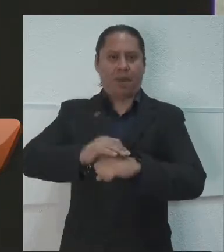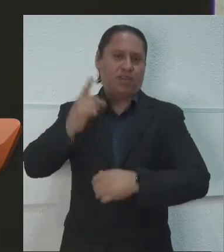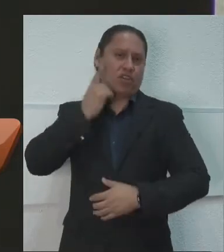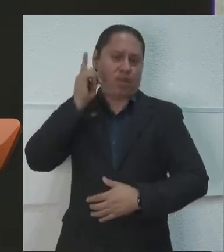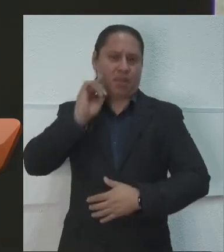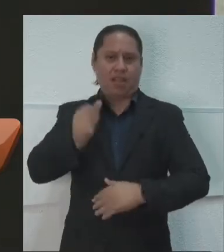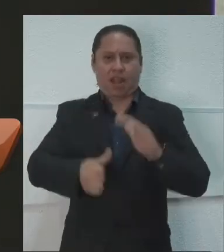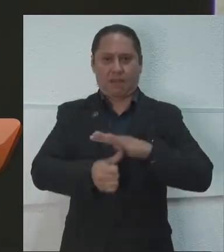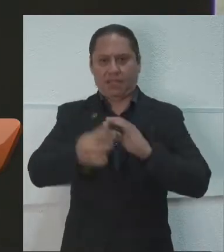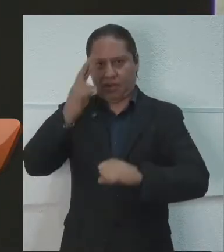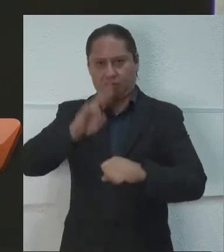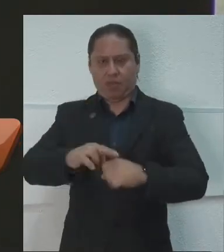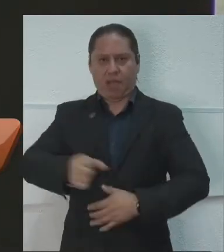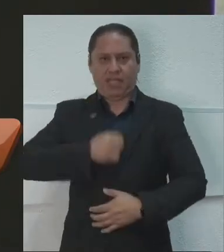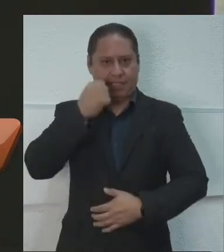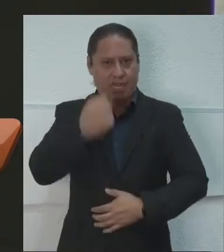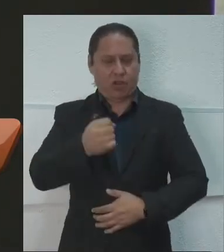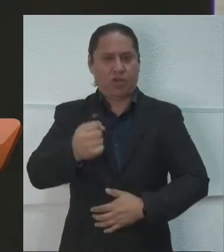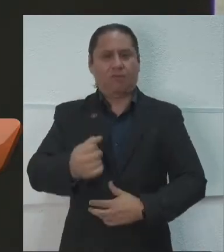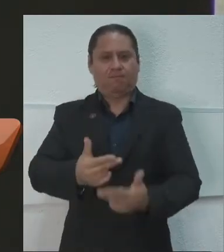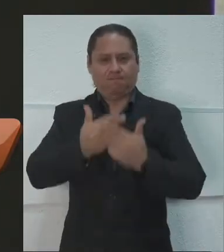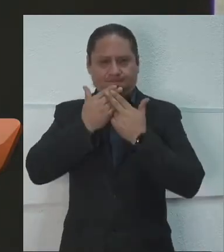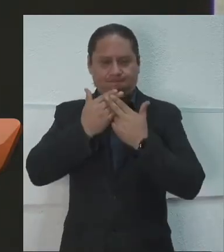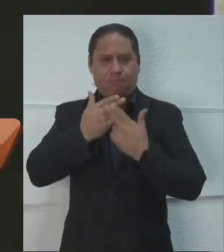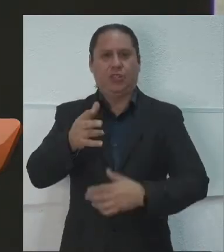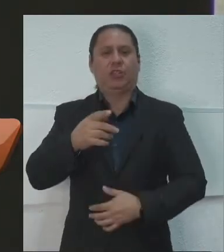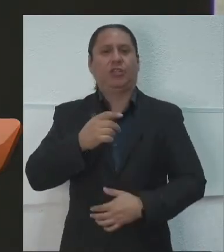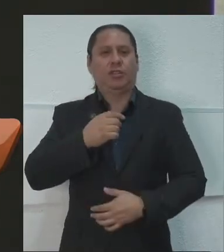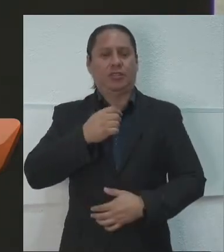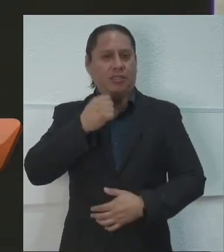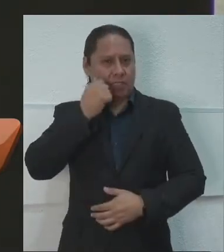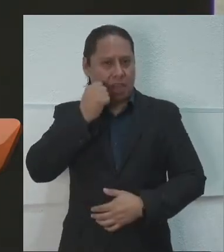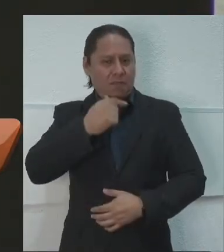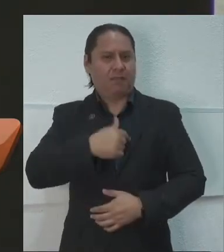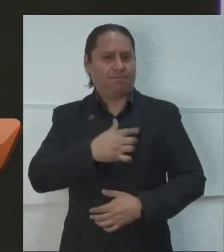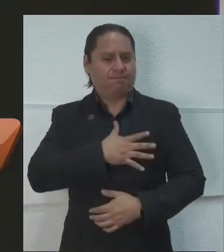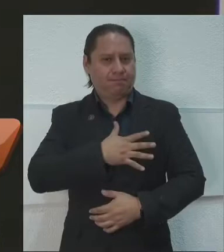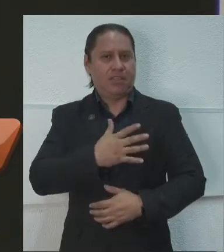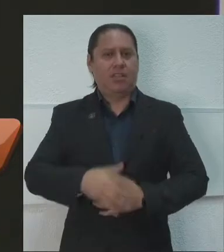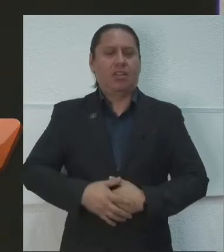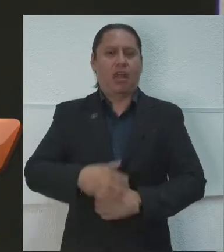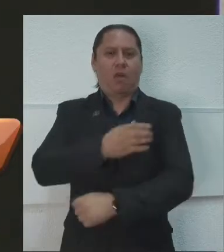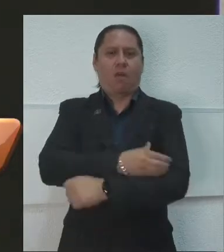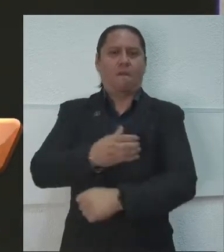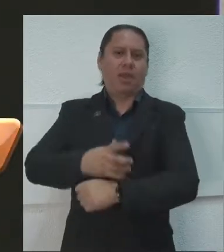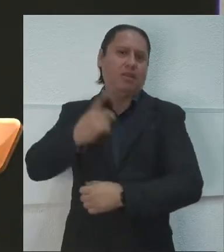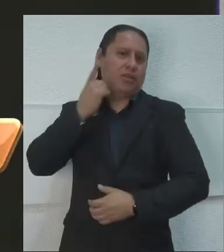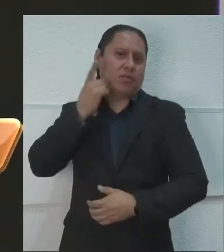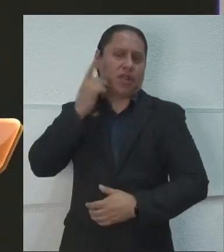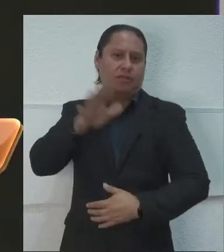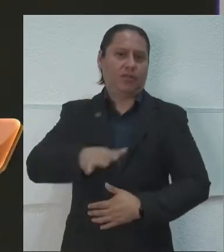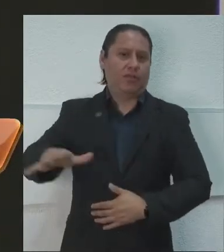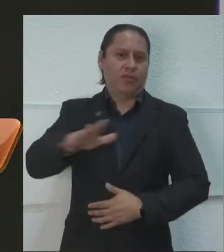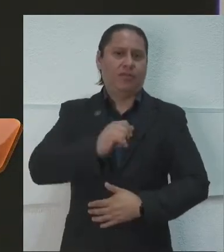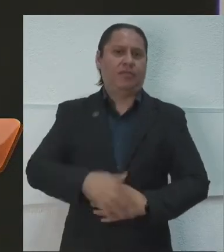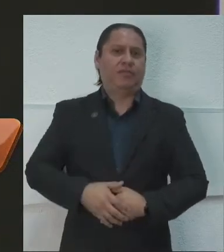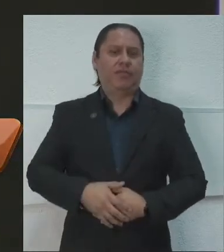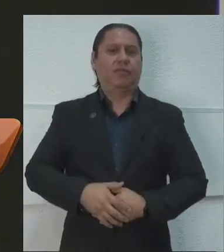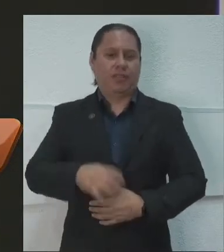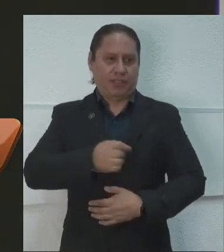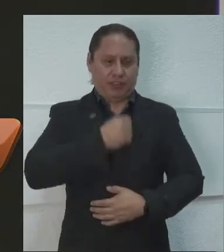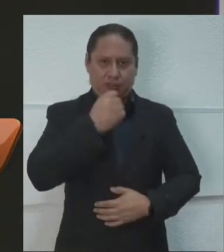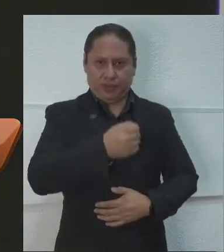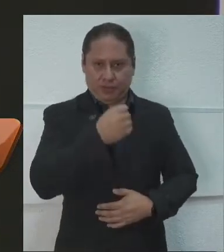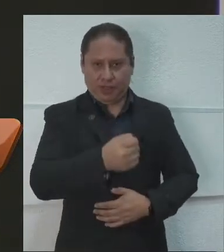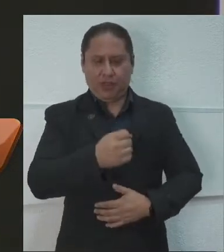de la mesa directiva, que saludo con mucho afecto también, haciendo reverencia a su corazón, a mis compañeras legisladoras, reciban mi cordial